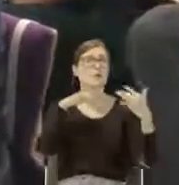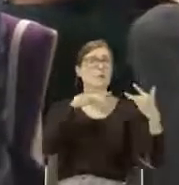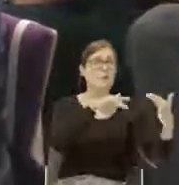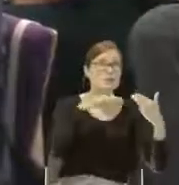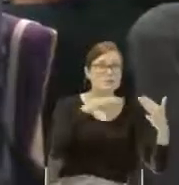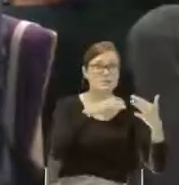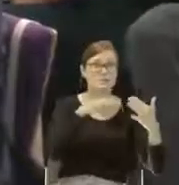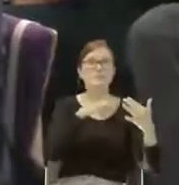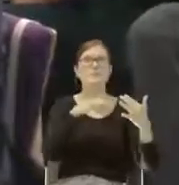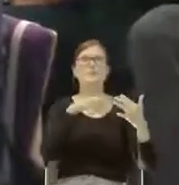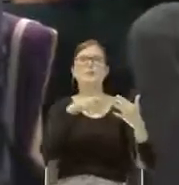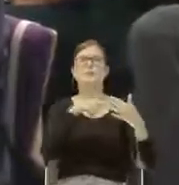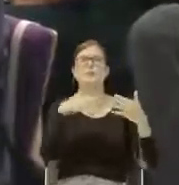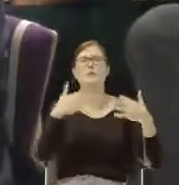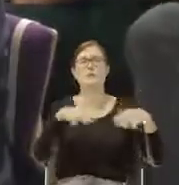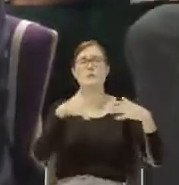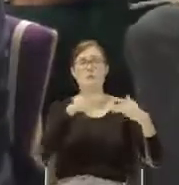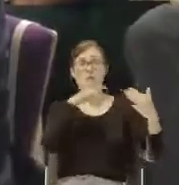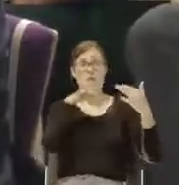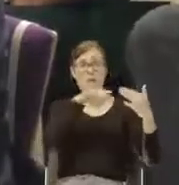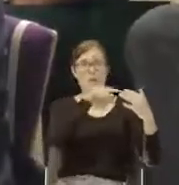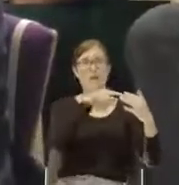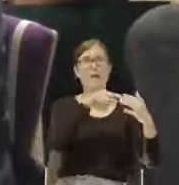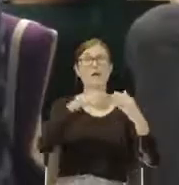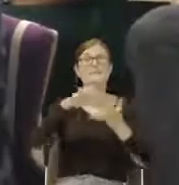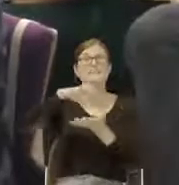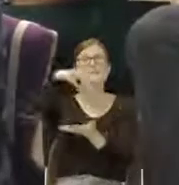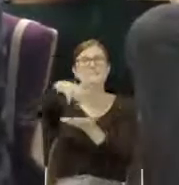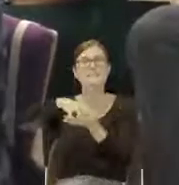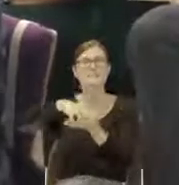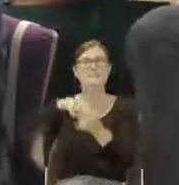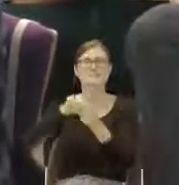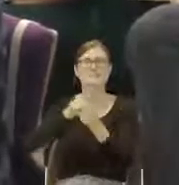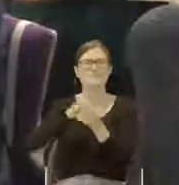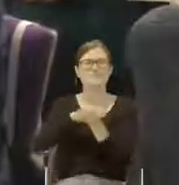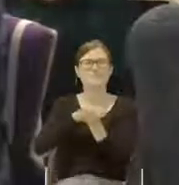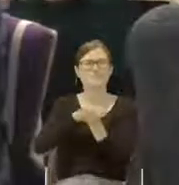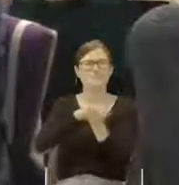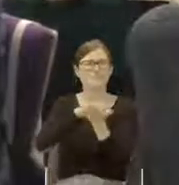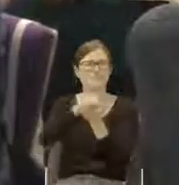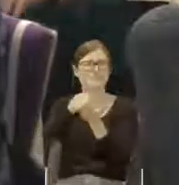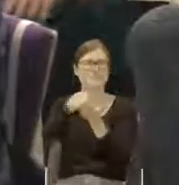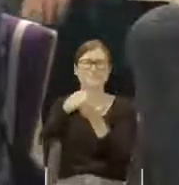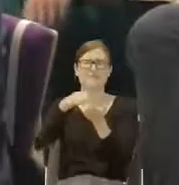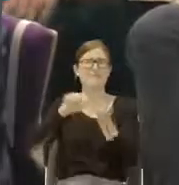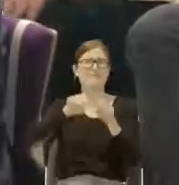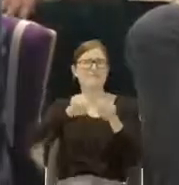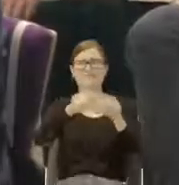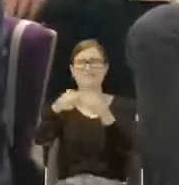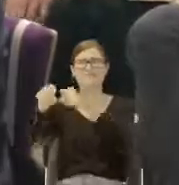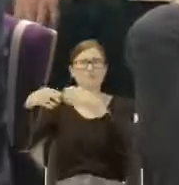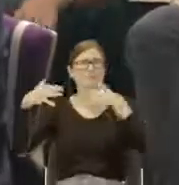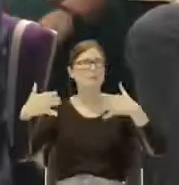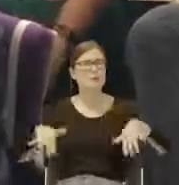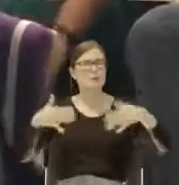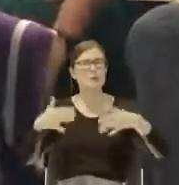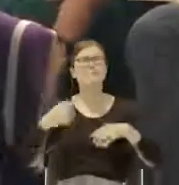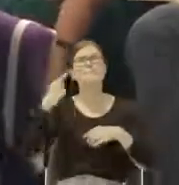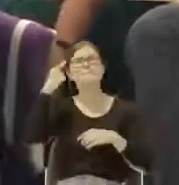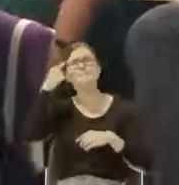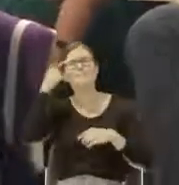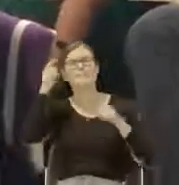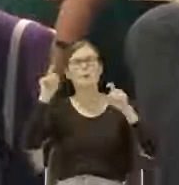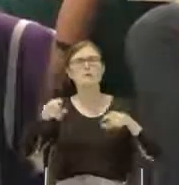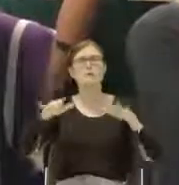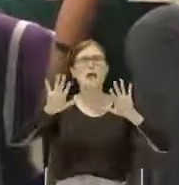La pregunta es, pues, ¿cómo pasamos de objeto a sujeto? ¿Cómo pasamos de espectadores de nuestro propio horror a actores de